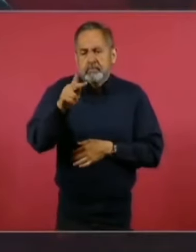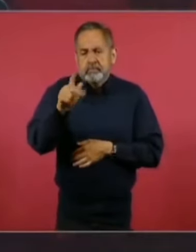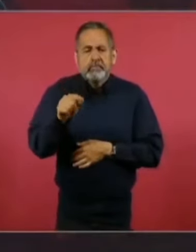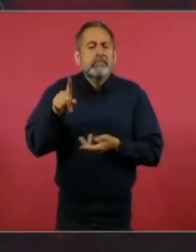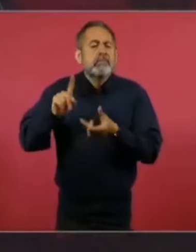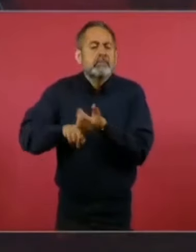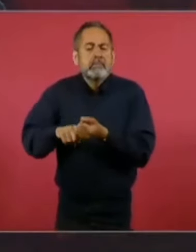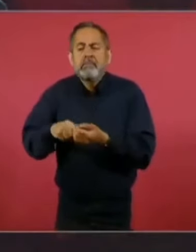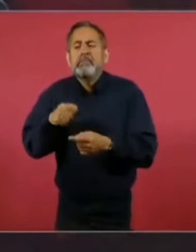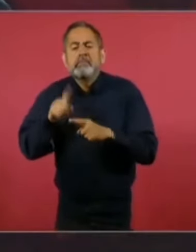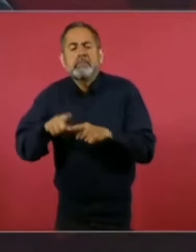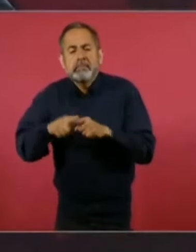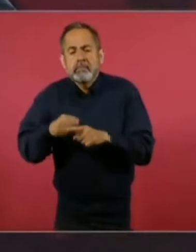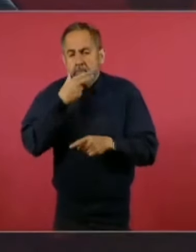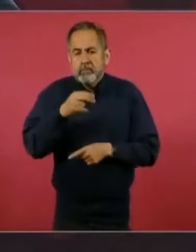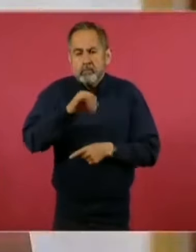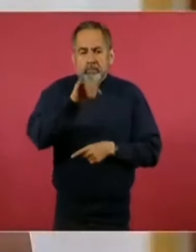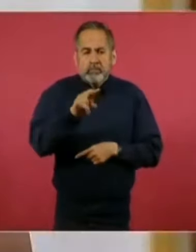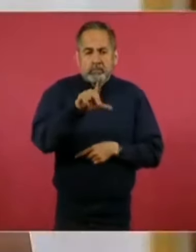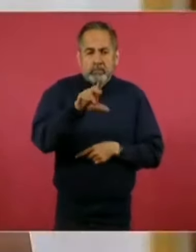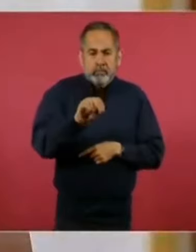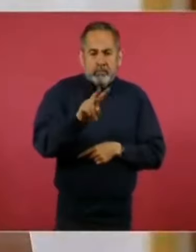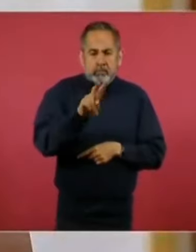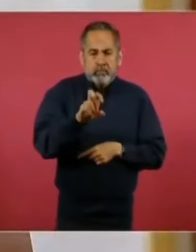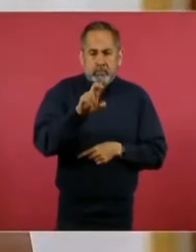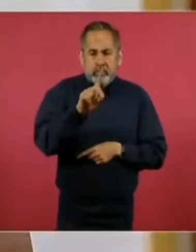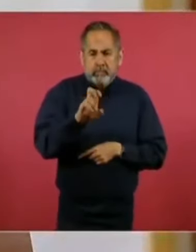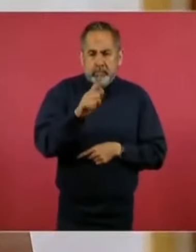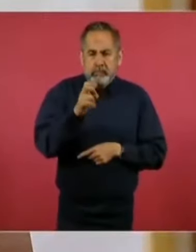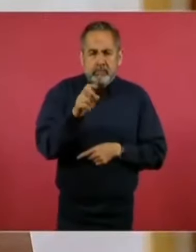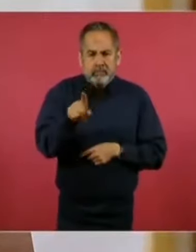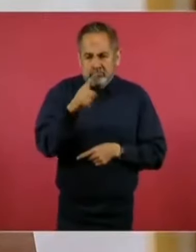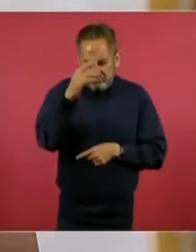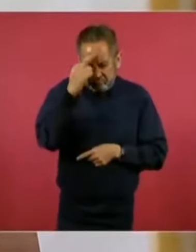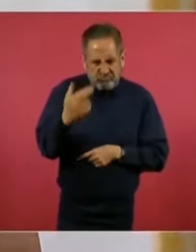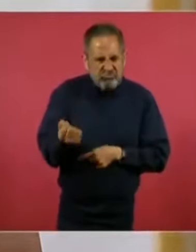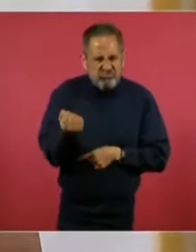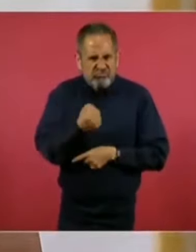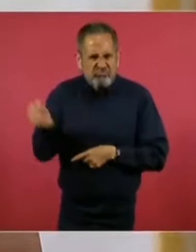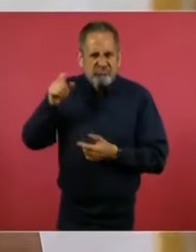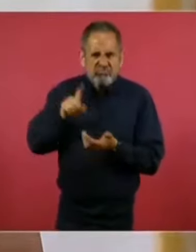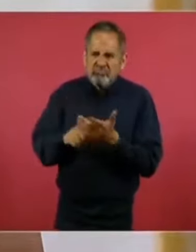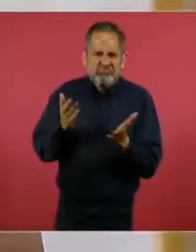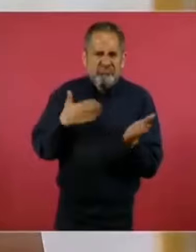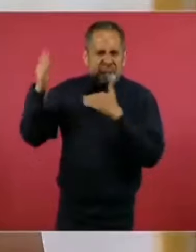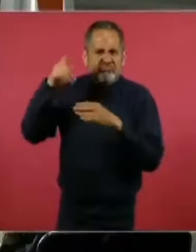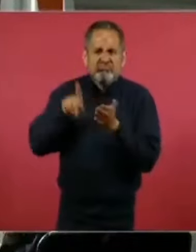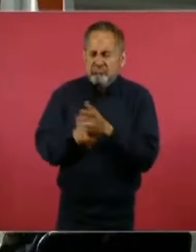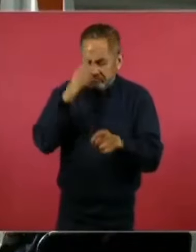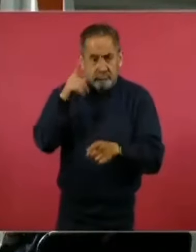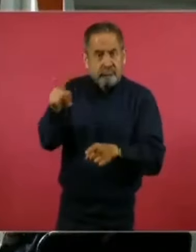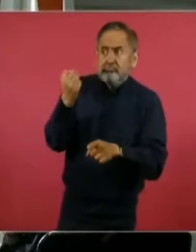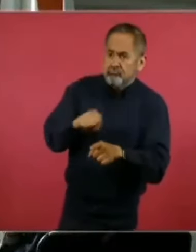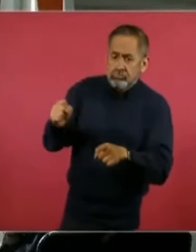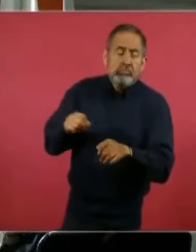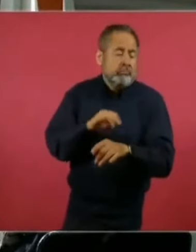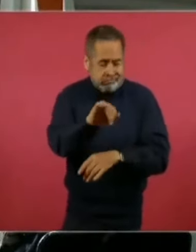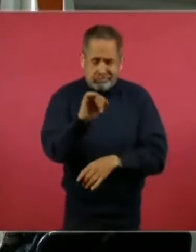Julio Verdaguer, que es un extraordinario. Exitoso, ¿verdad? Sí, muy